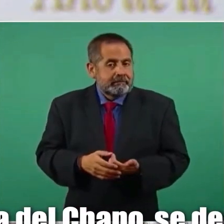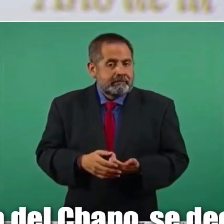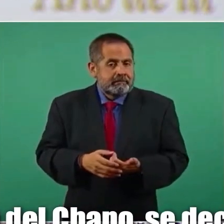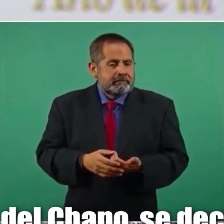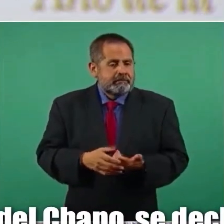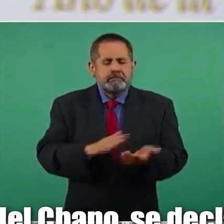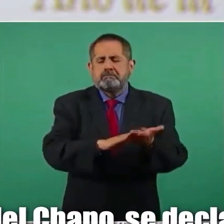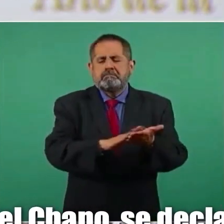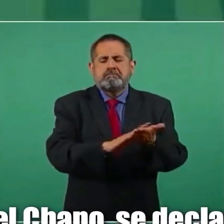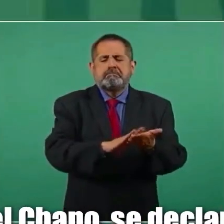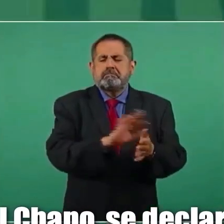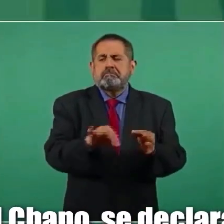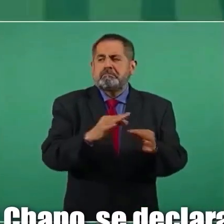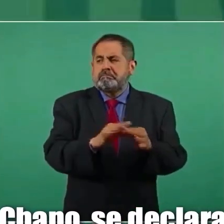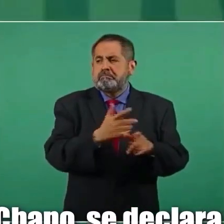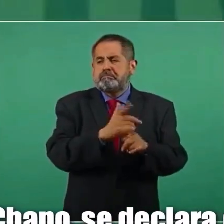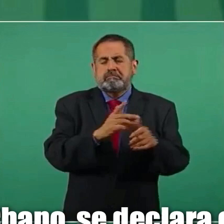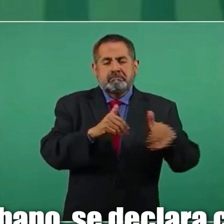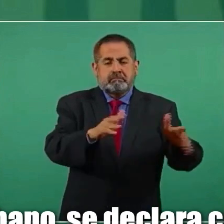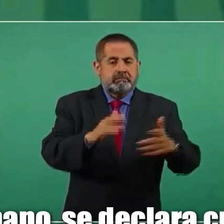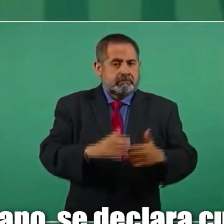queda absuelto.